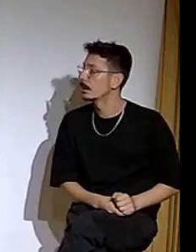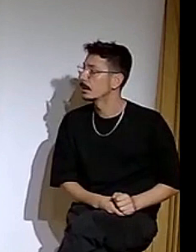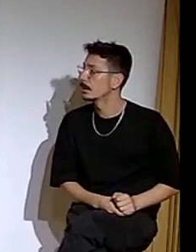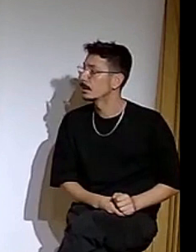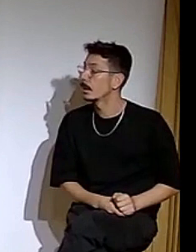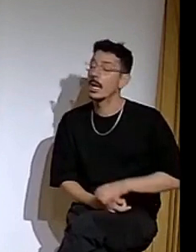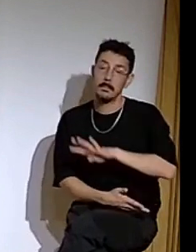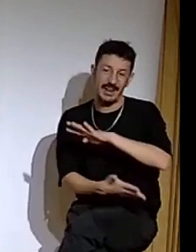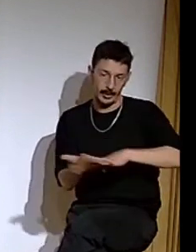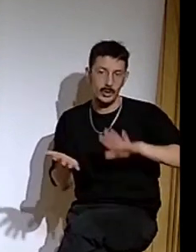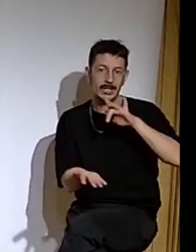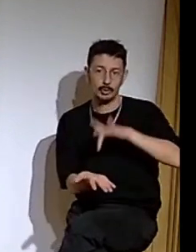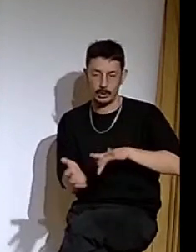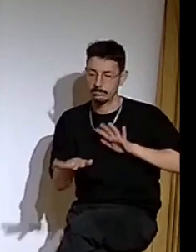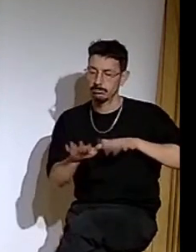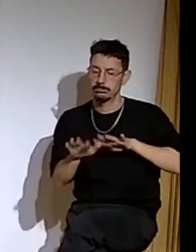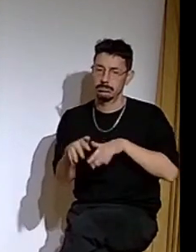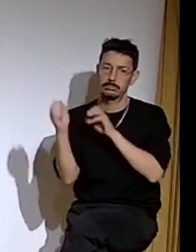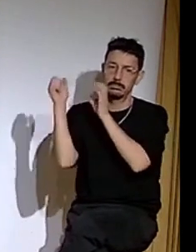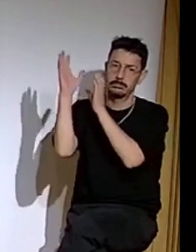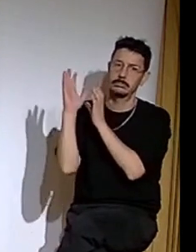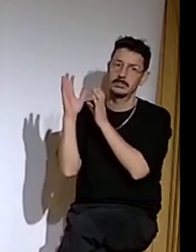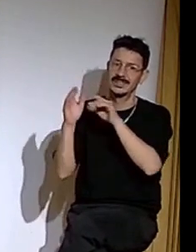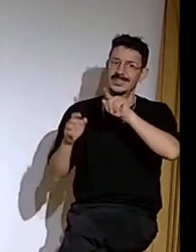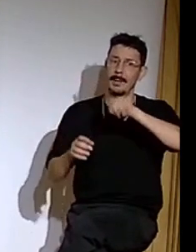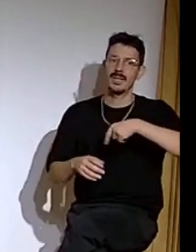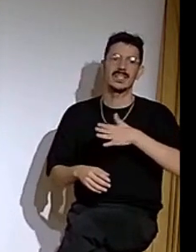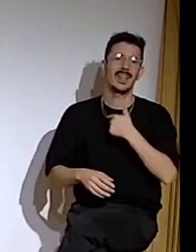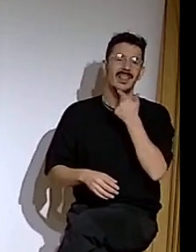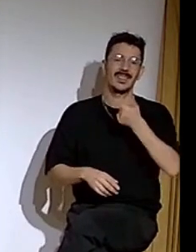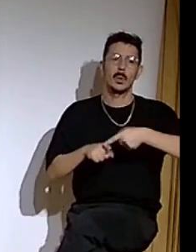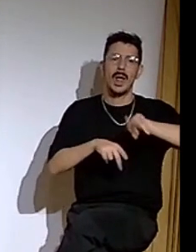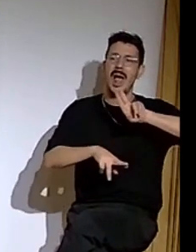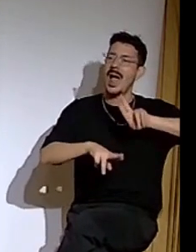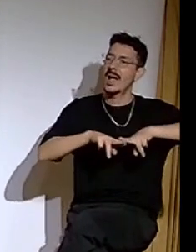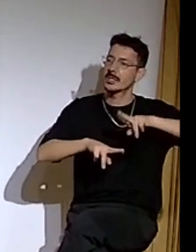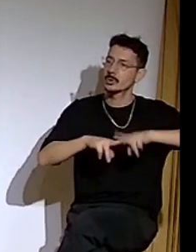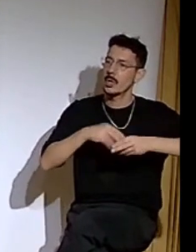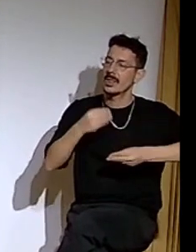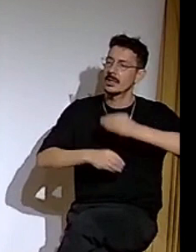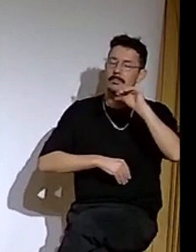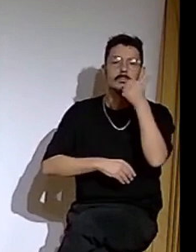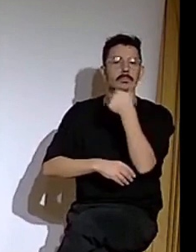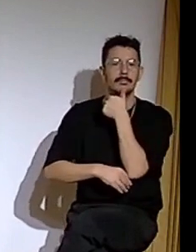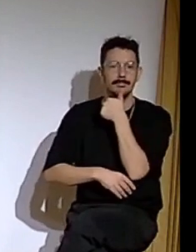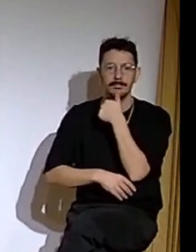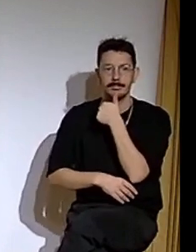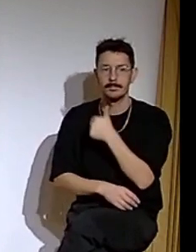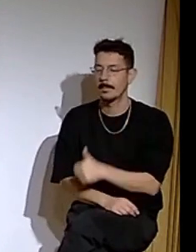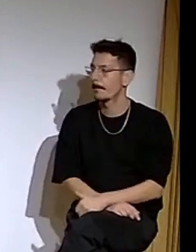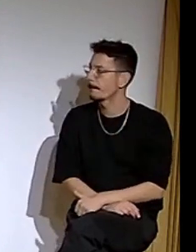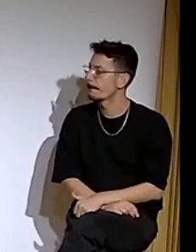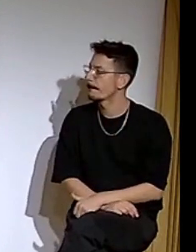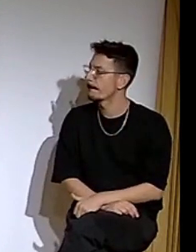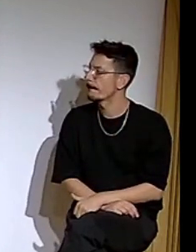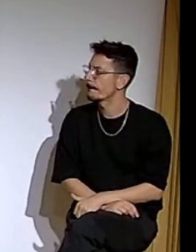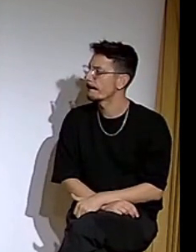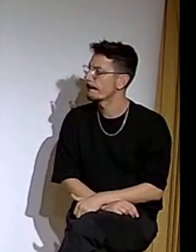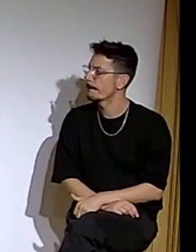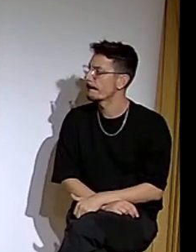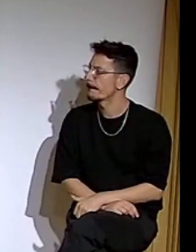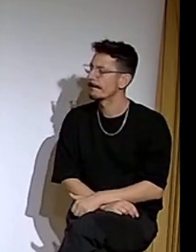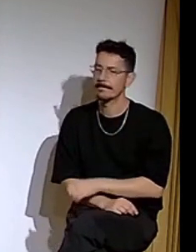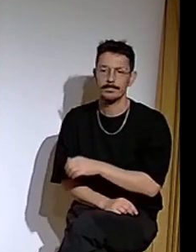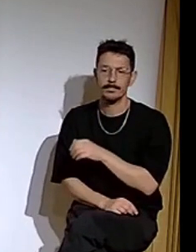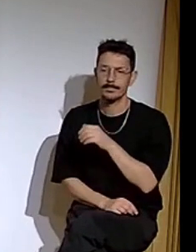procesionamos en un acto que hicimos la renta era que fue un acto